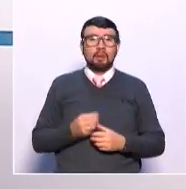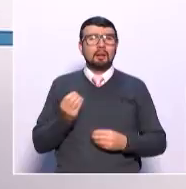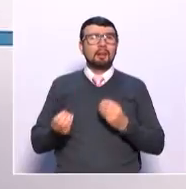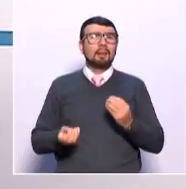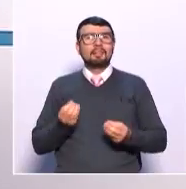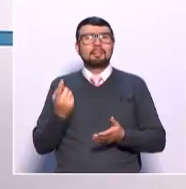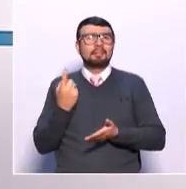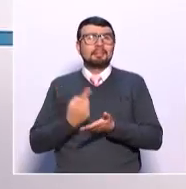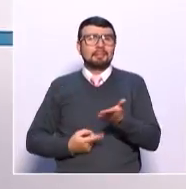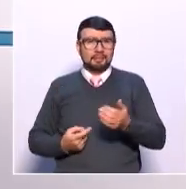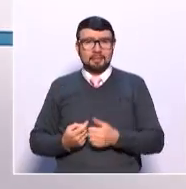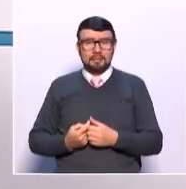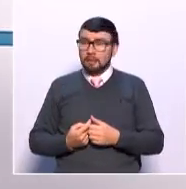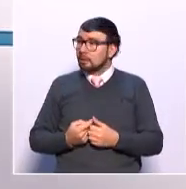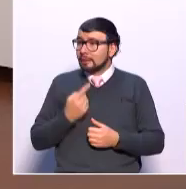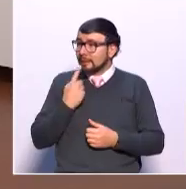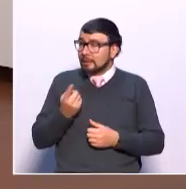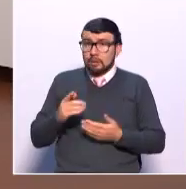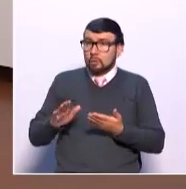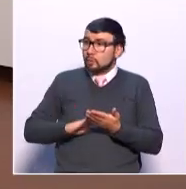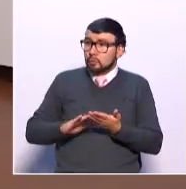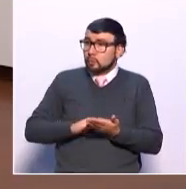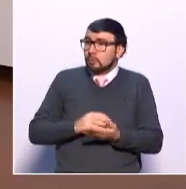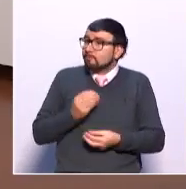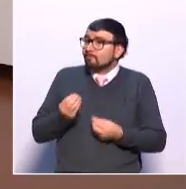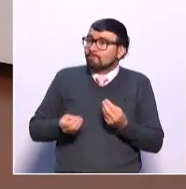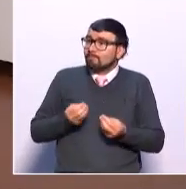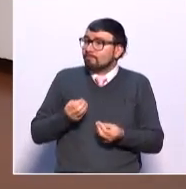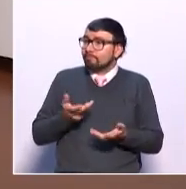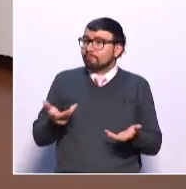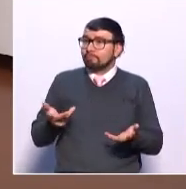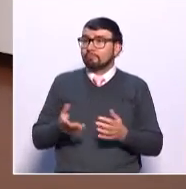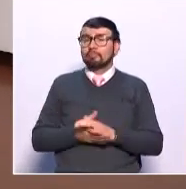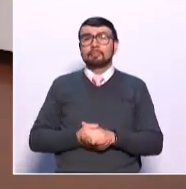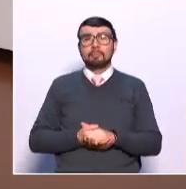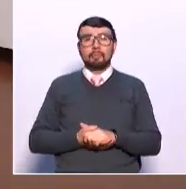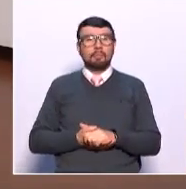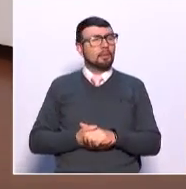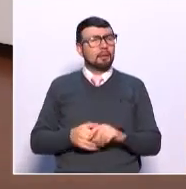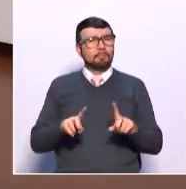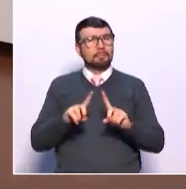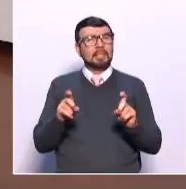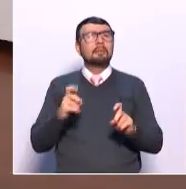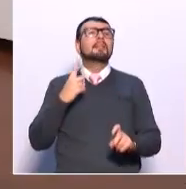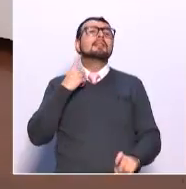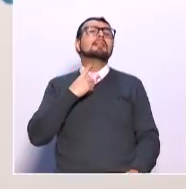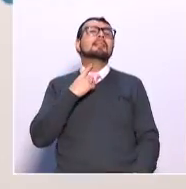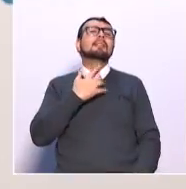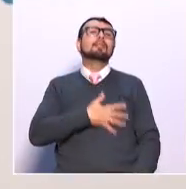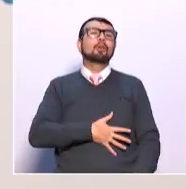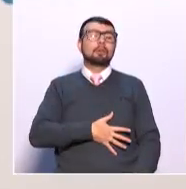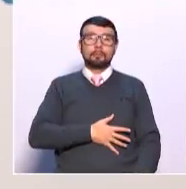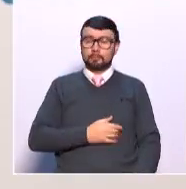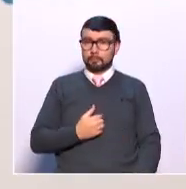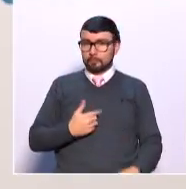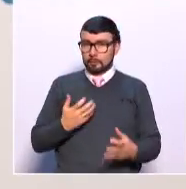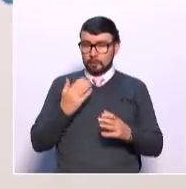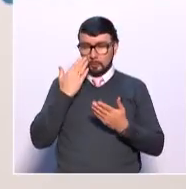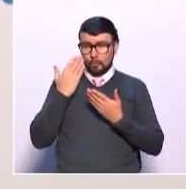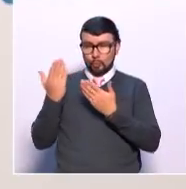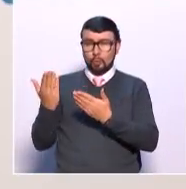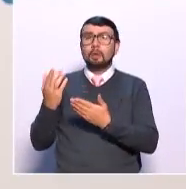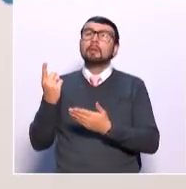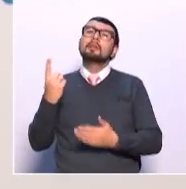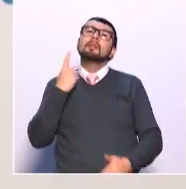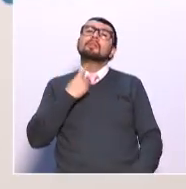que me dicen que no tengo cura muchas gracias el tema de la de la tiroides es yo les vamos a mostrar una imagen porque